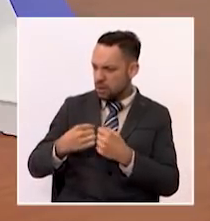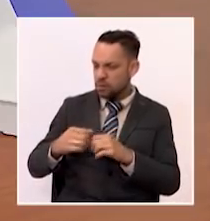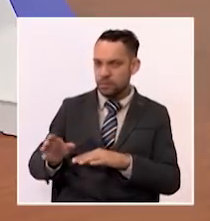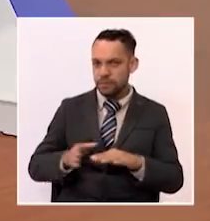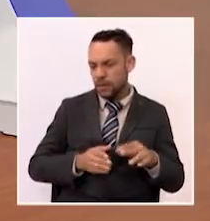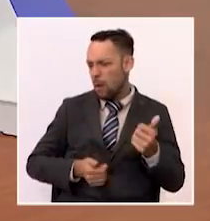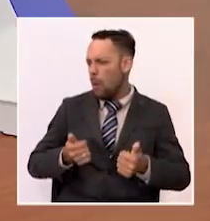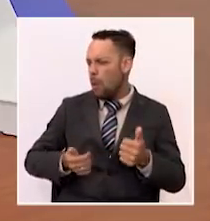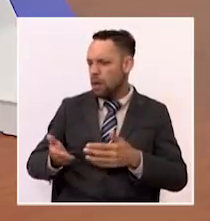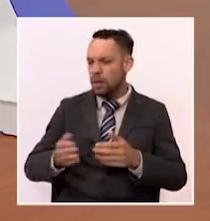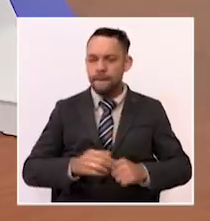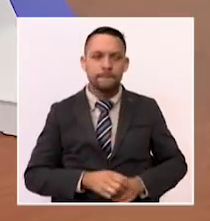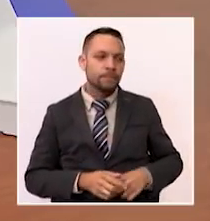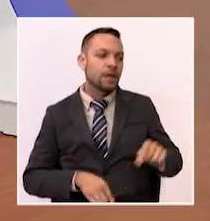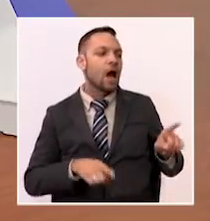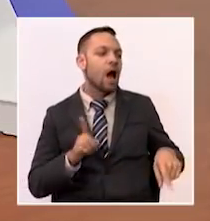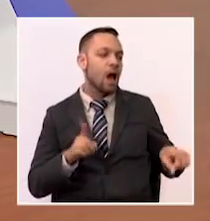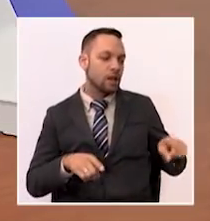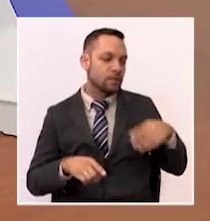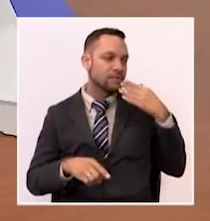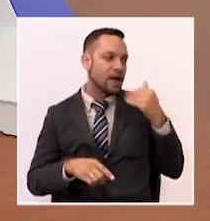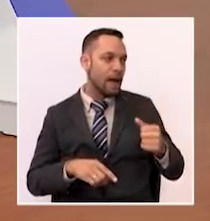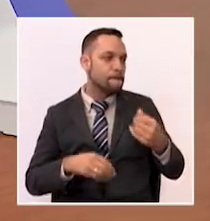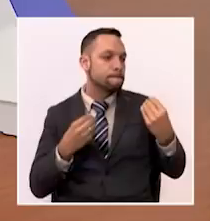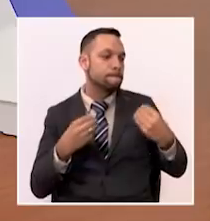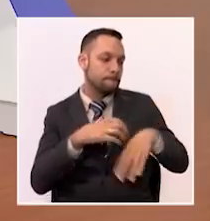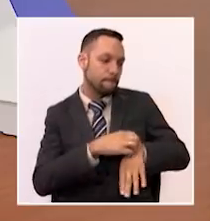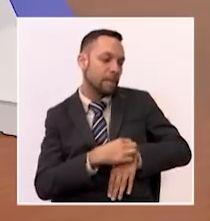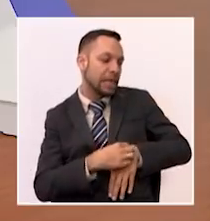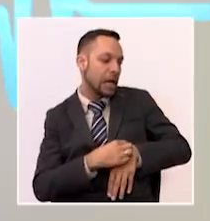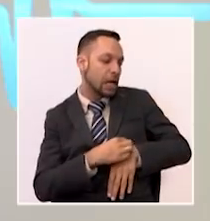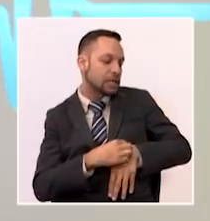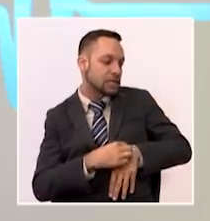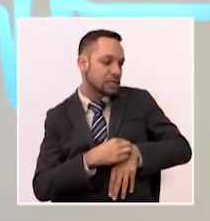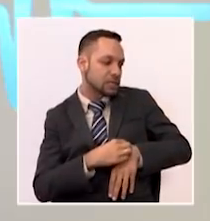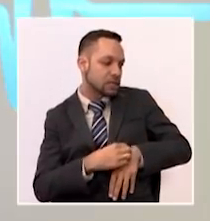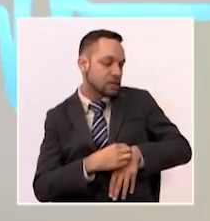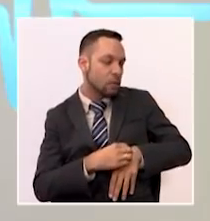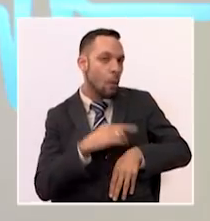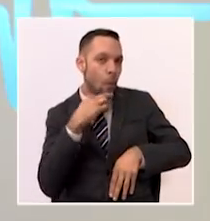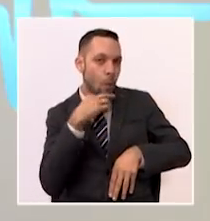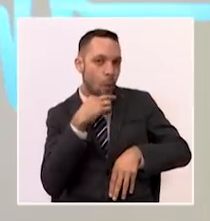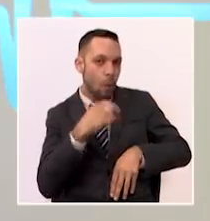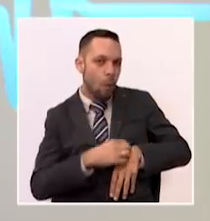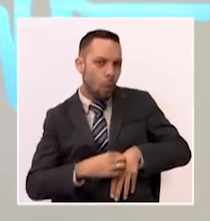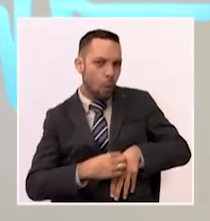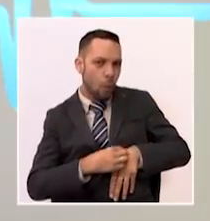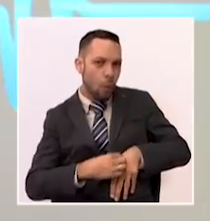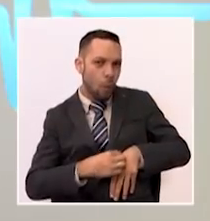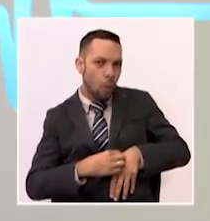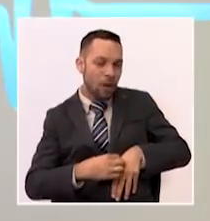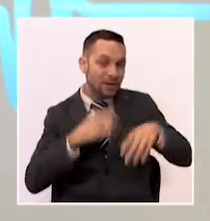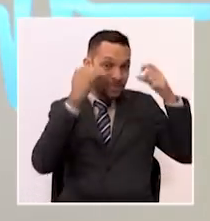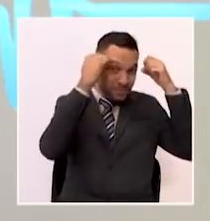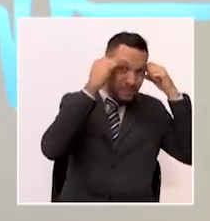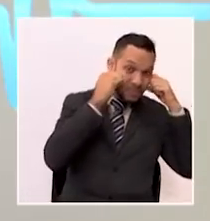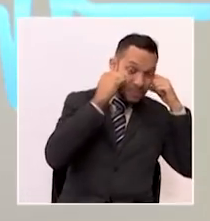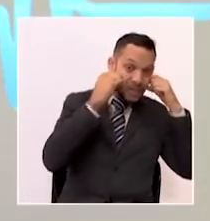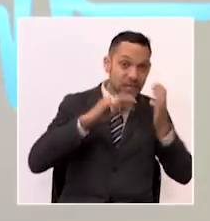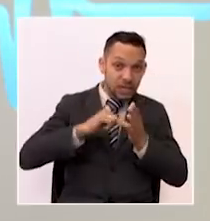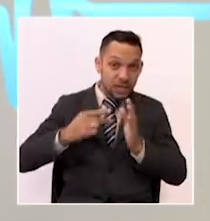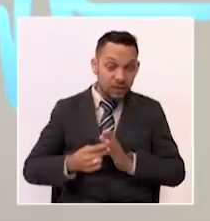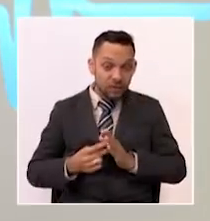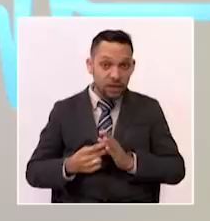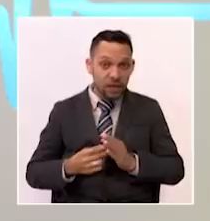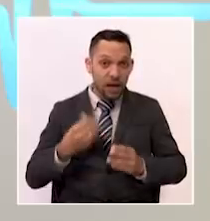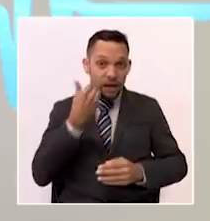veces en algunas mujeres puede producir irritaciones. Producen irritaciones y producen vaginitis ya no por infección, sino por una